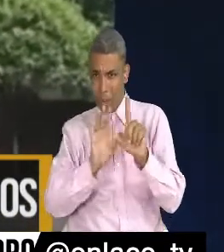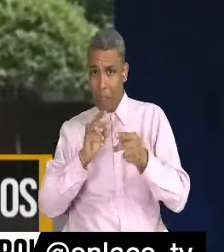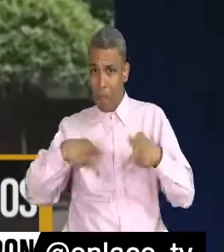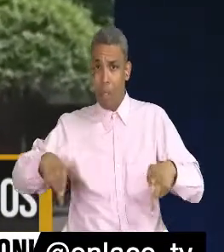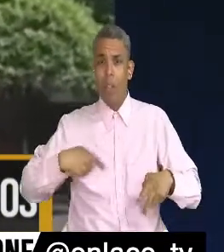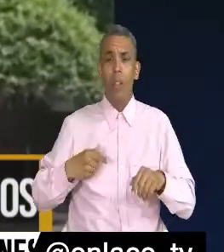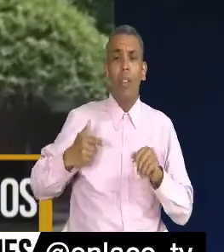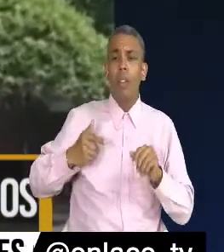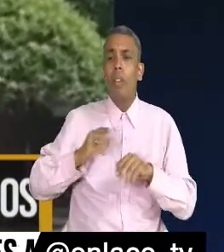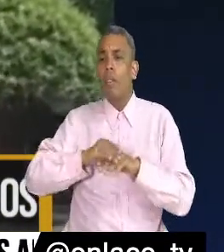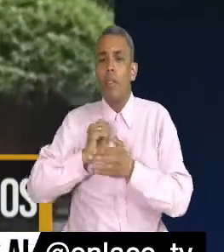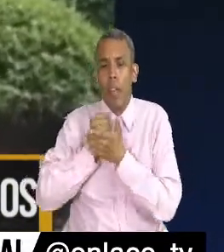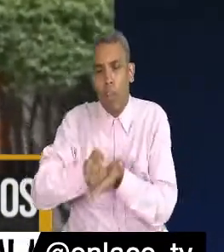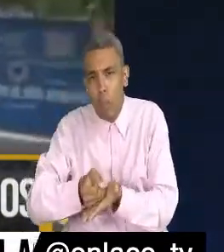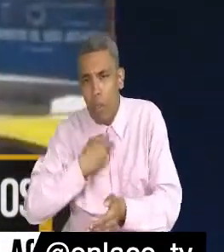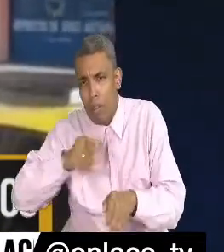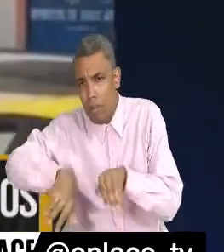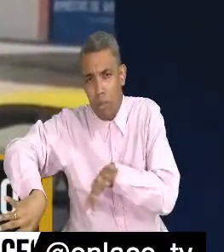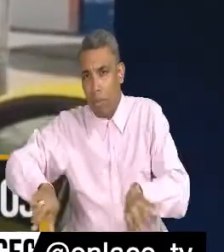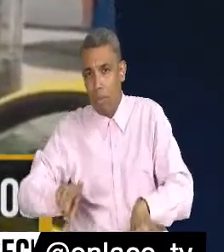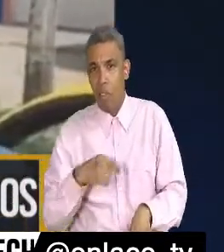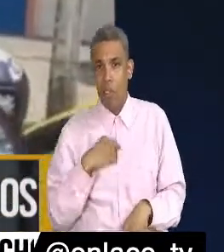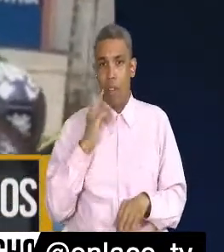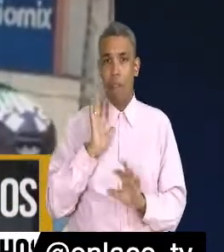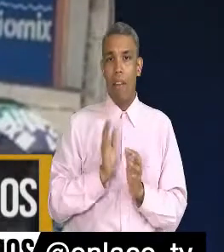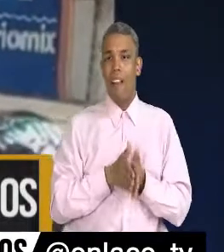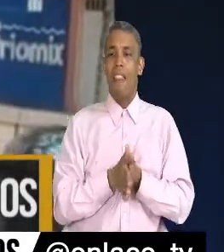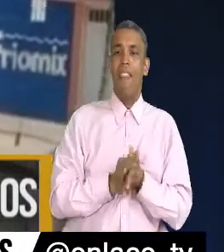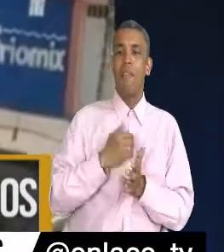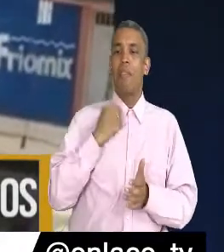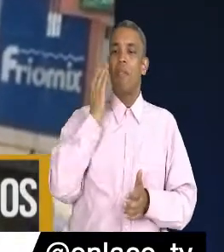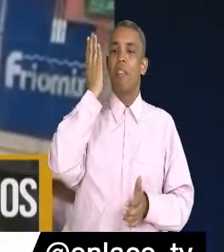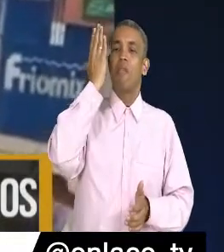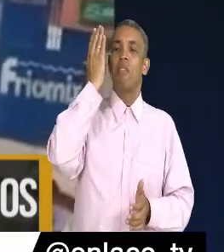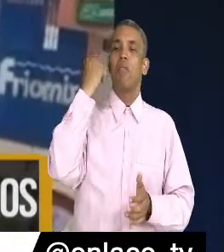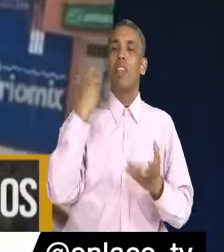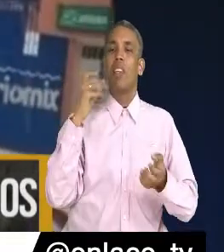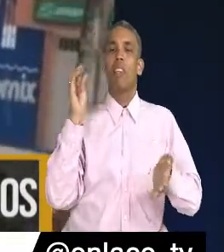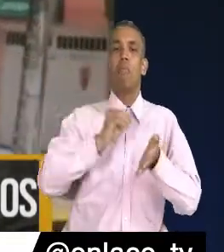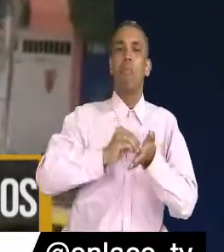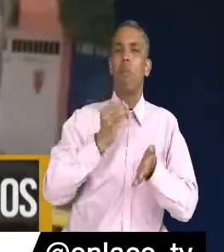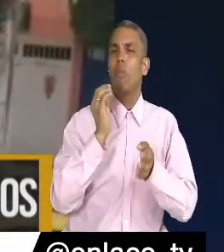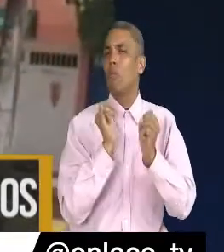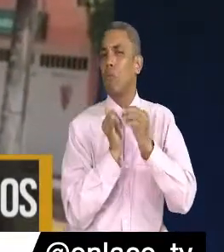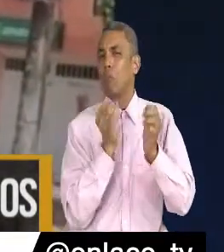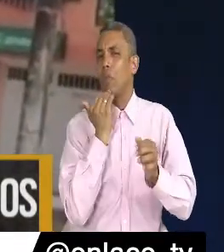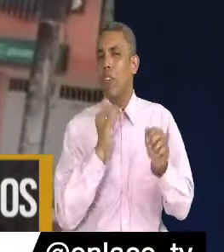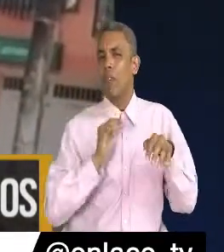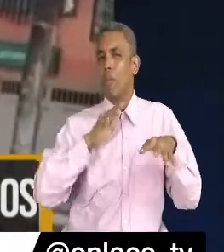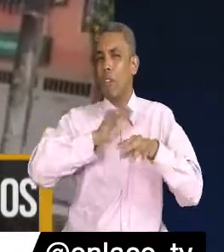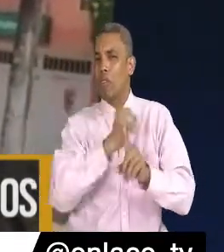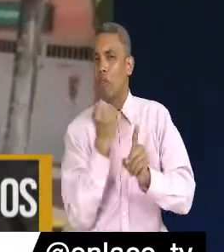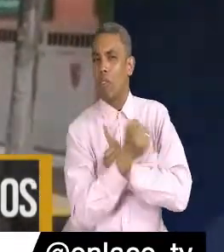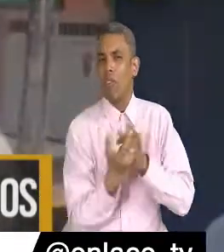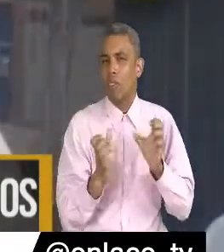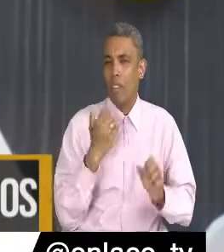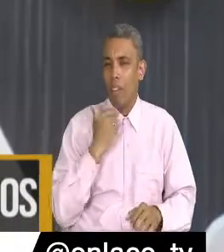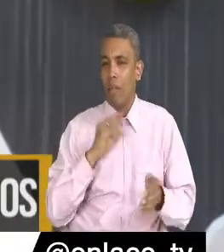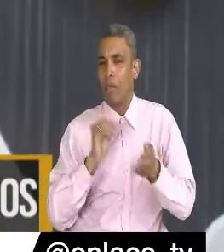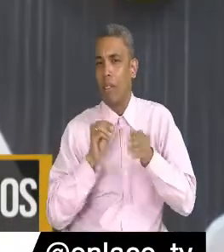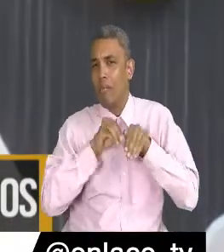lo que hicieron fue tomar muestras de video, ¿sí? Entonces, cuando él comienza a golpear al señor, porque el señor le